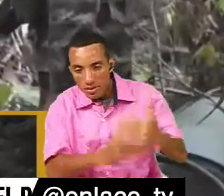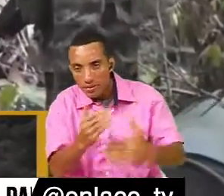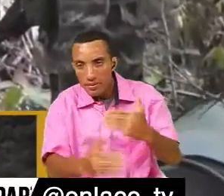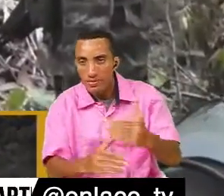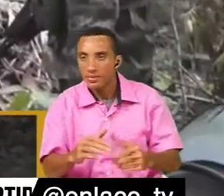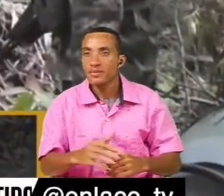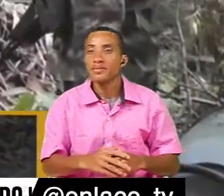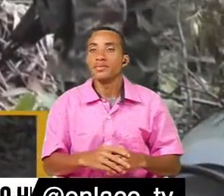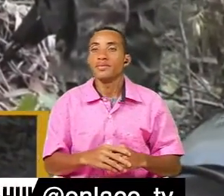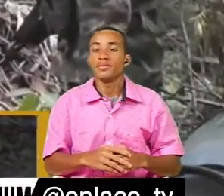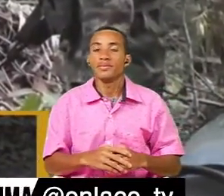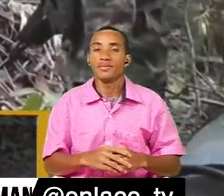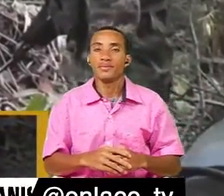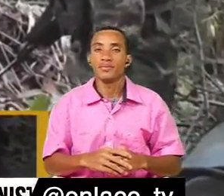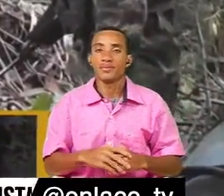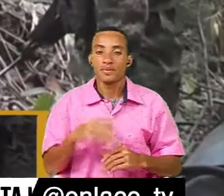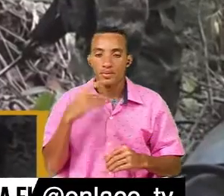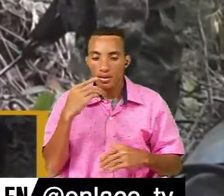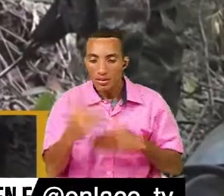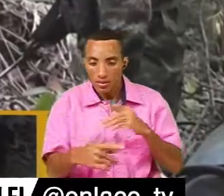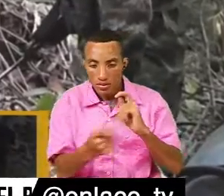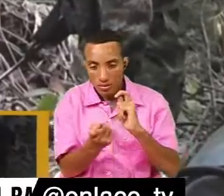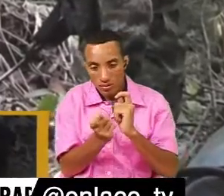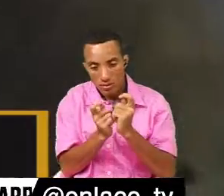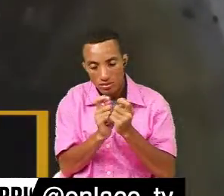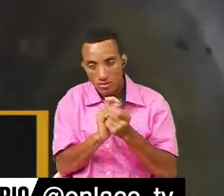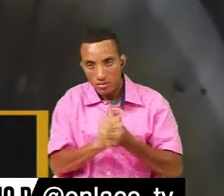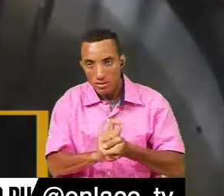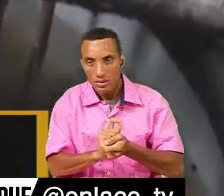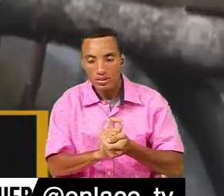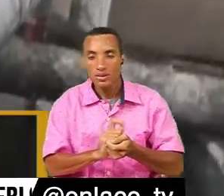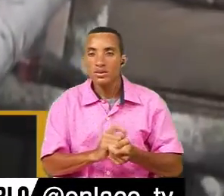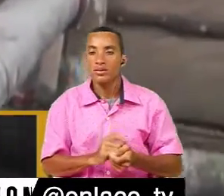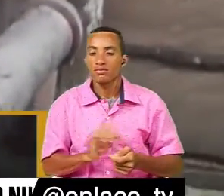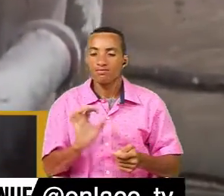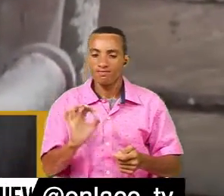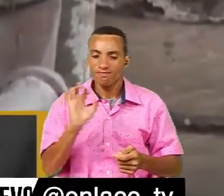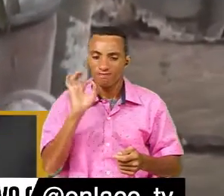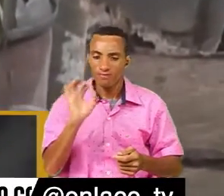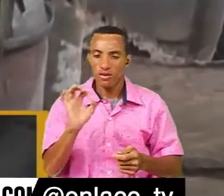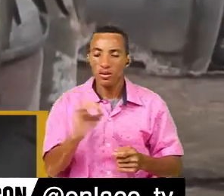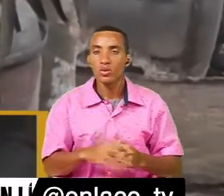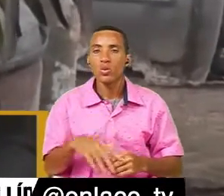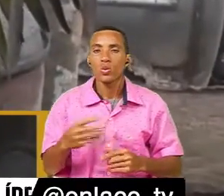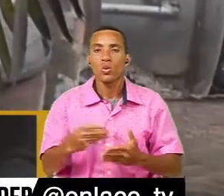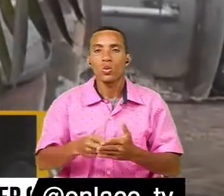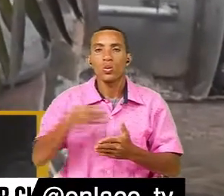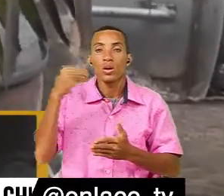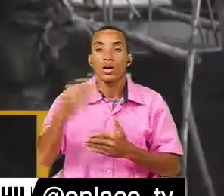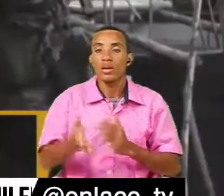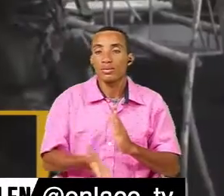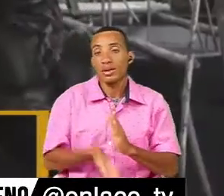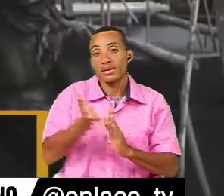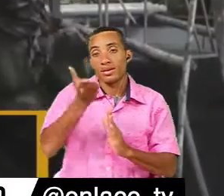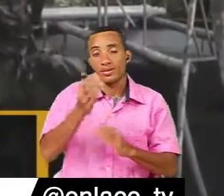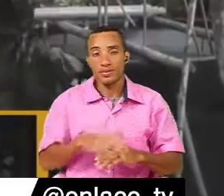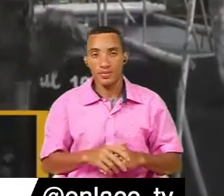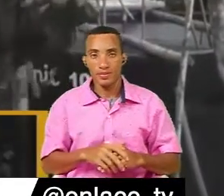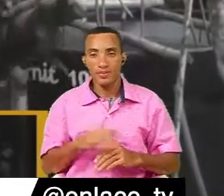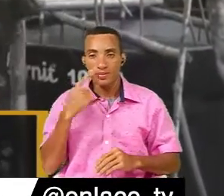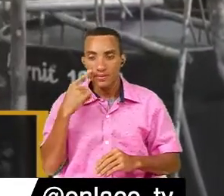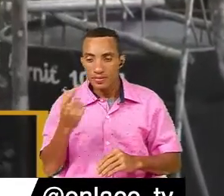decantación. Se convierte pues en un alcaloide más puro, que tiene un valor comercial mayor. La pasta